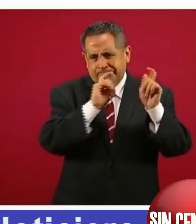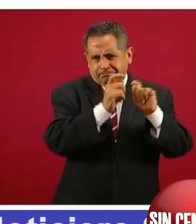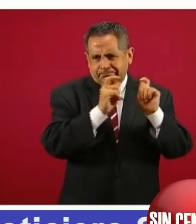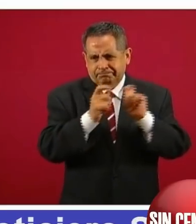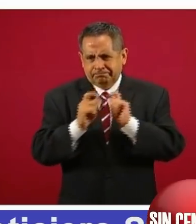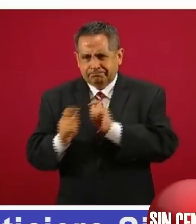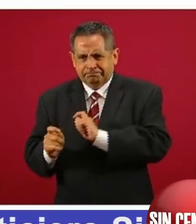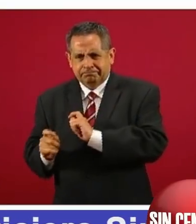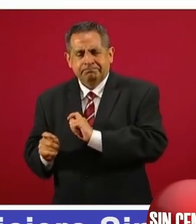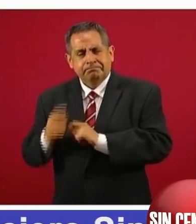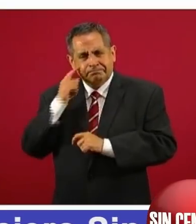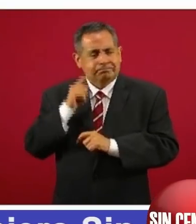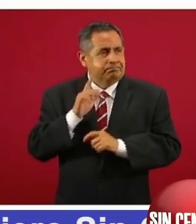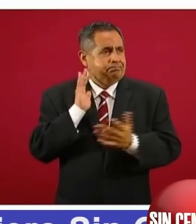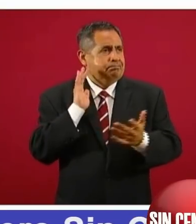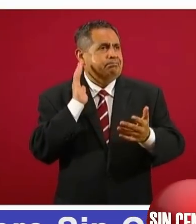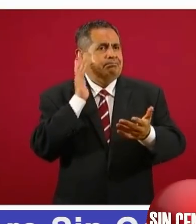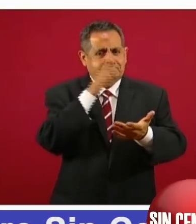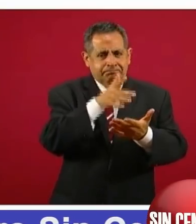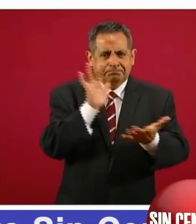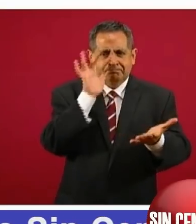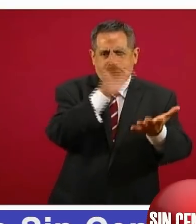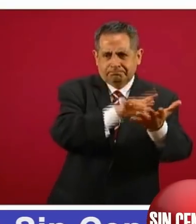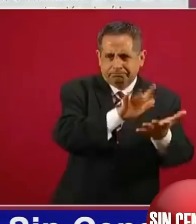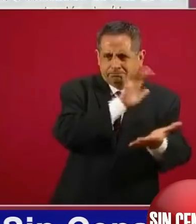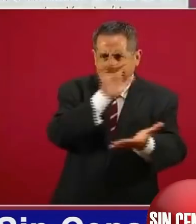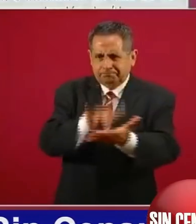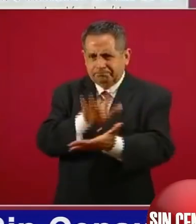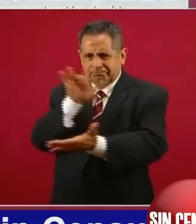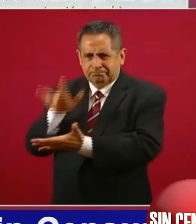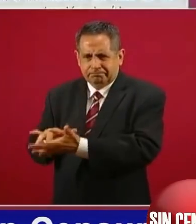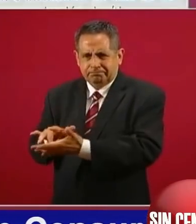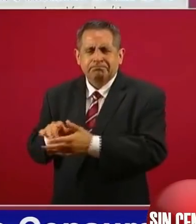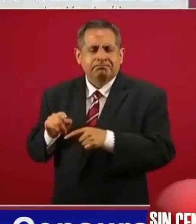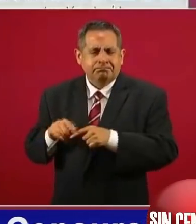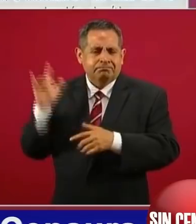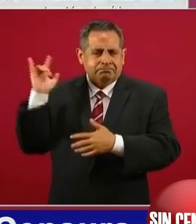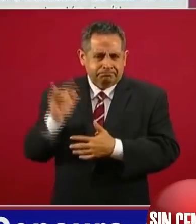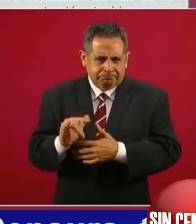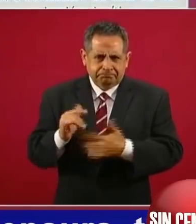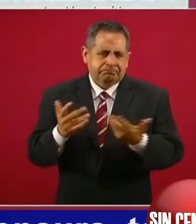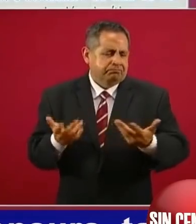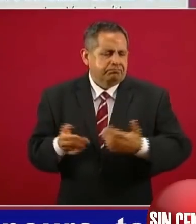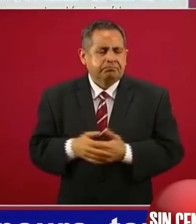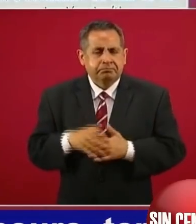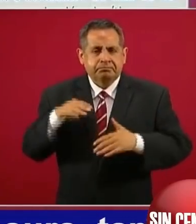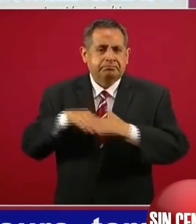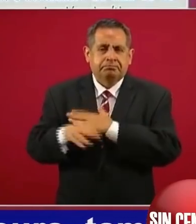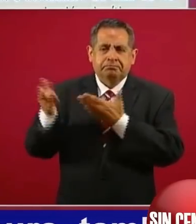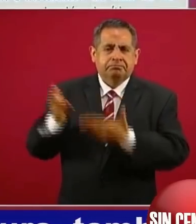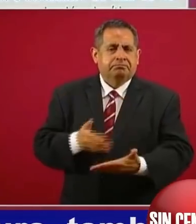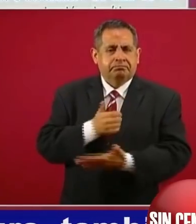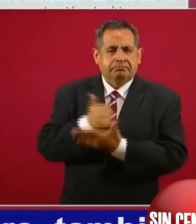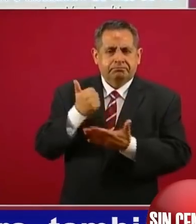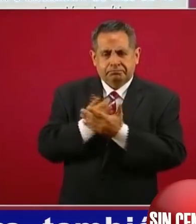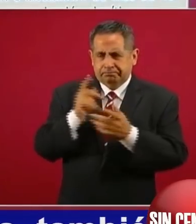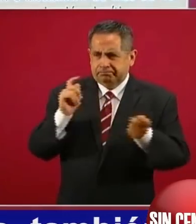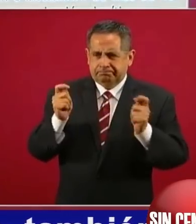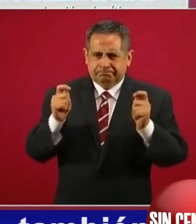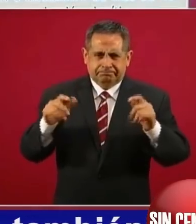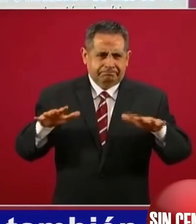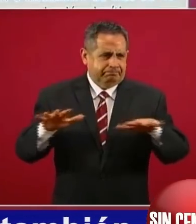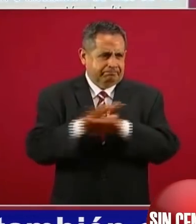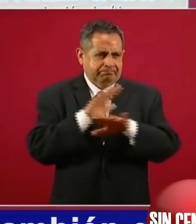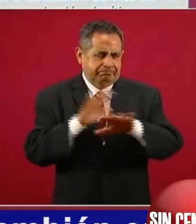para llegar a los puntos de destino, de acceso a la zona metropolitana, y se han reubicado